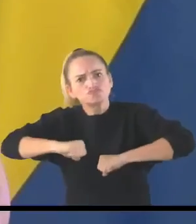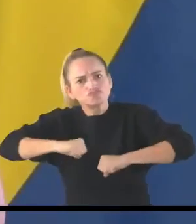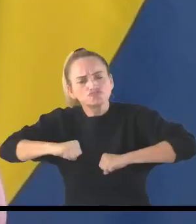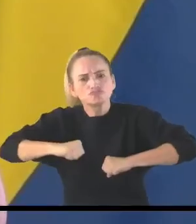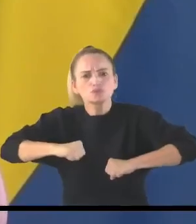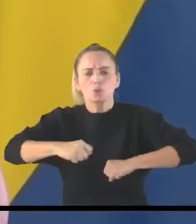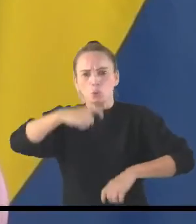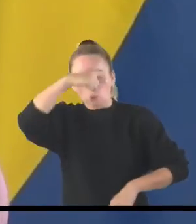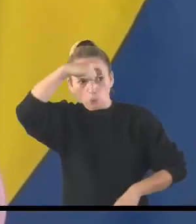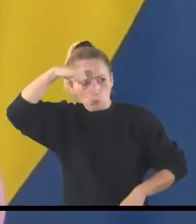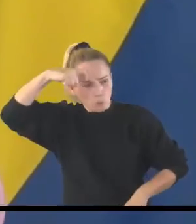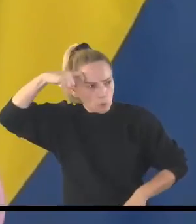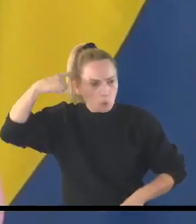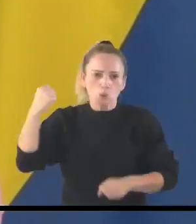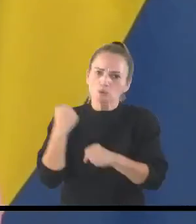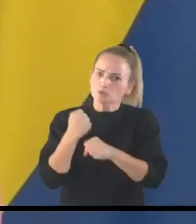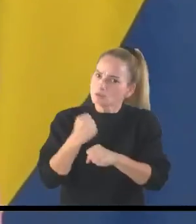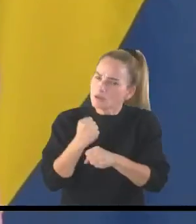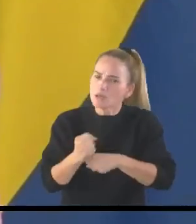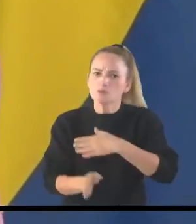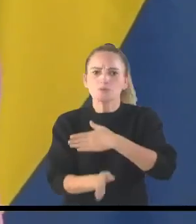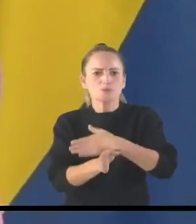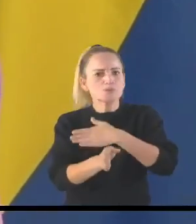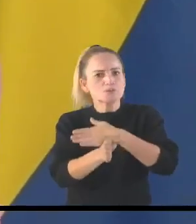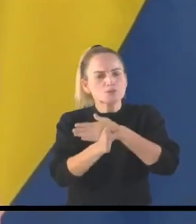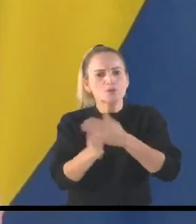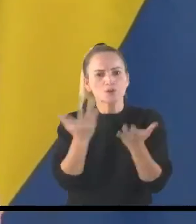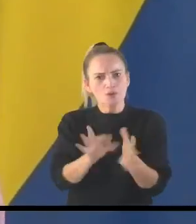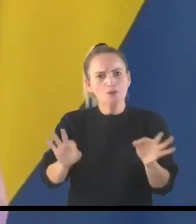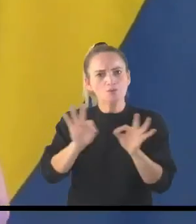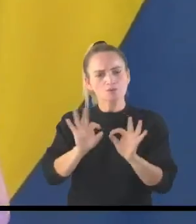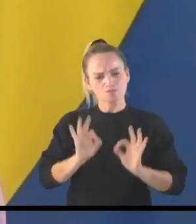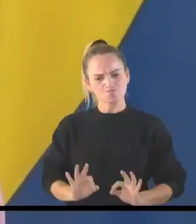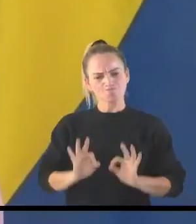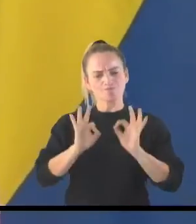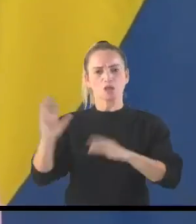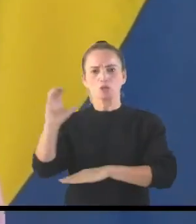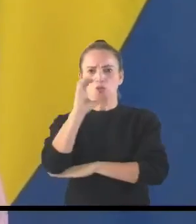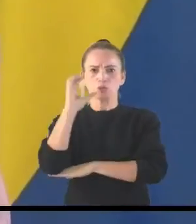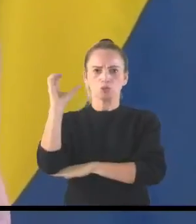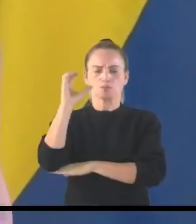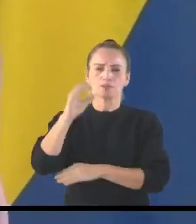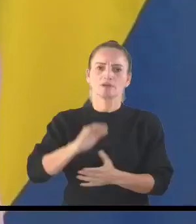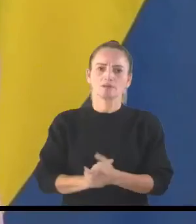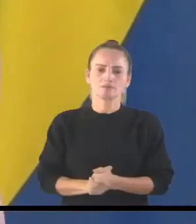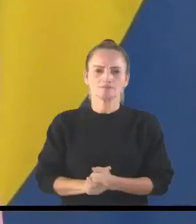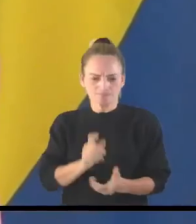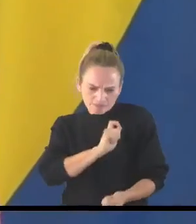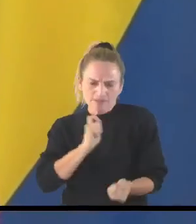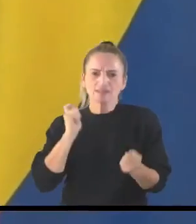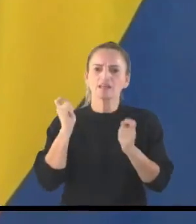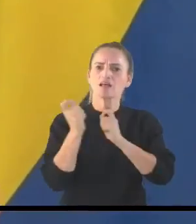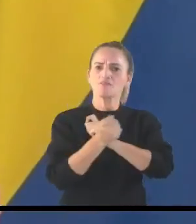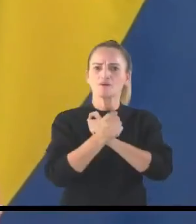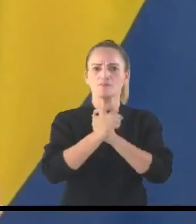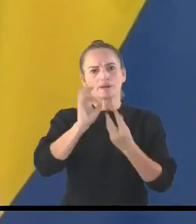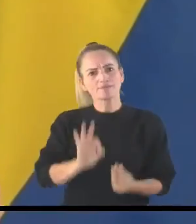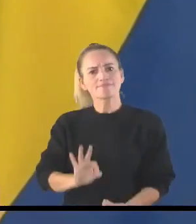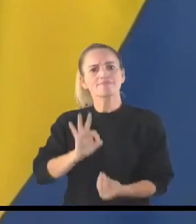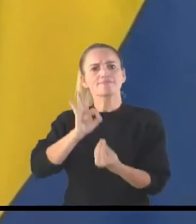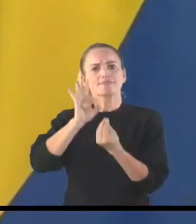manera incansable hasta devolverle la dignidad a este pueblo, devolverle la